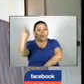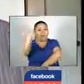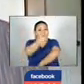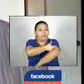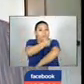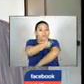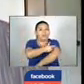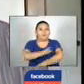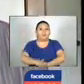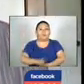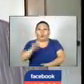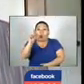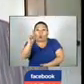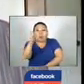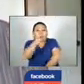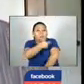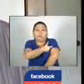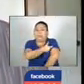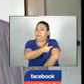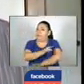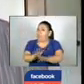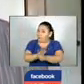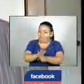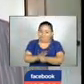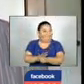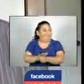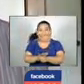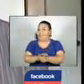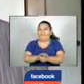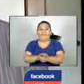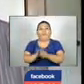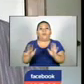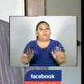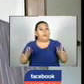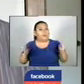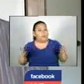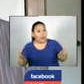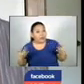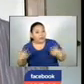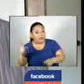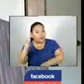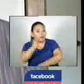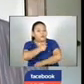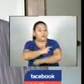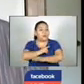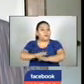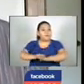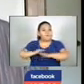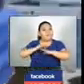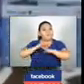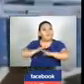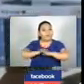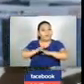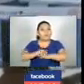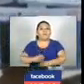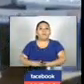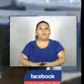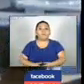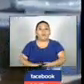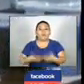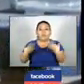vacunas. Con una sola dosis no es suficiente para completamente contrarrestar esta variante. De